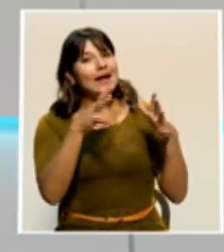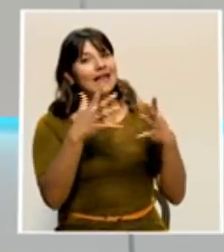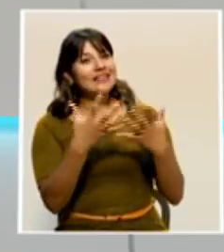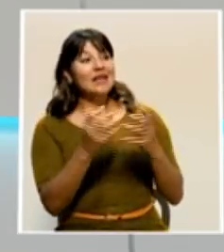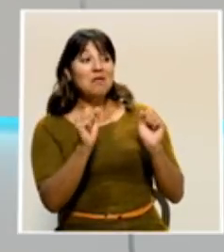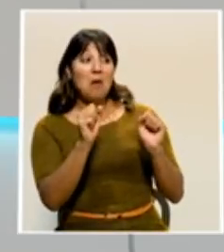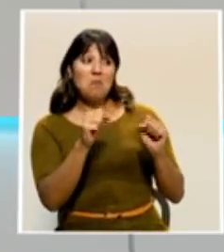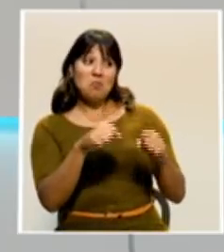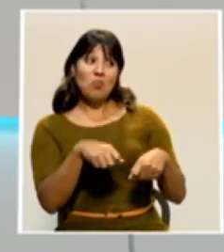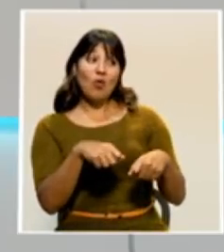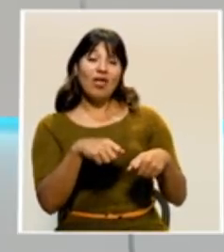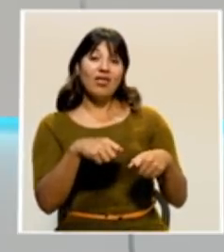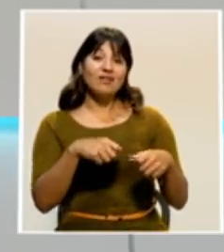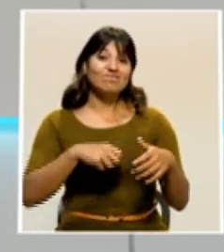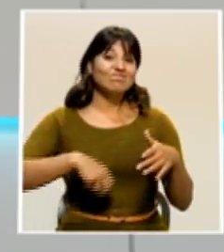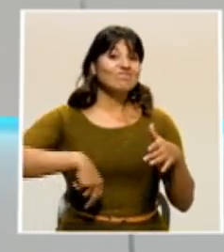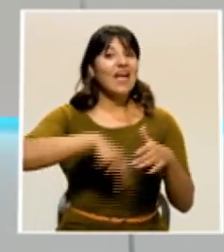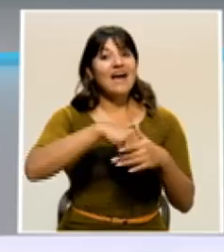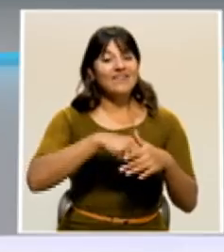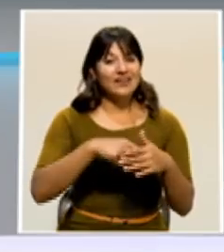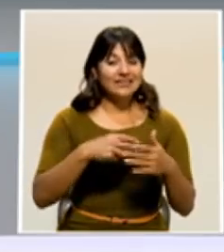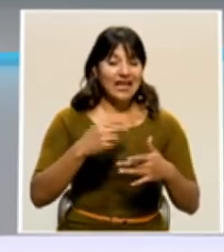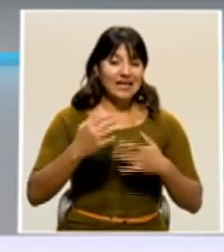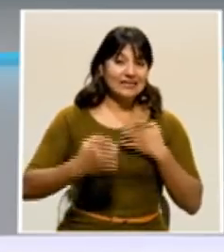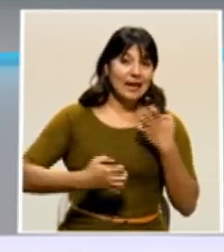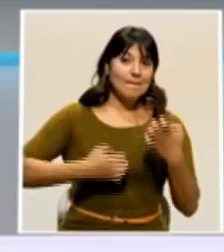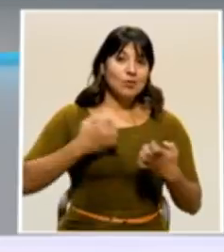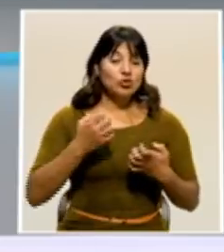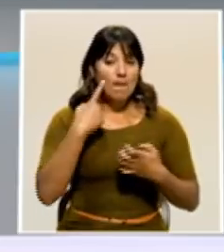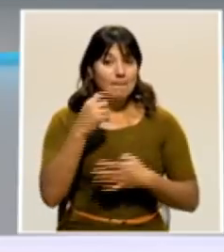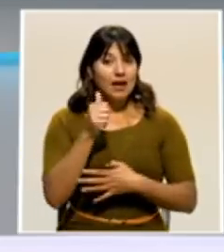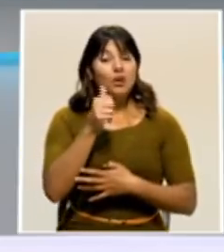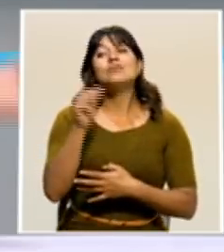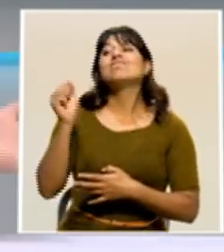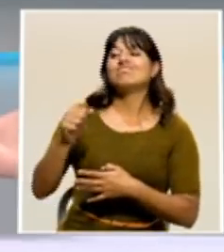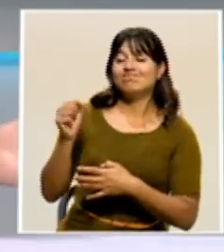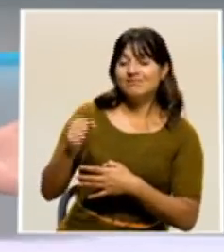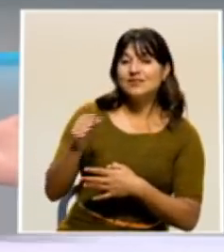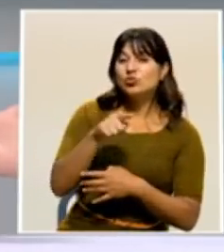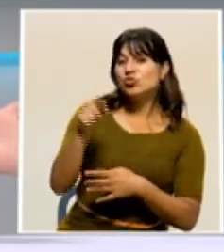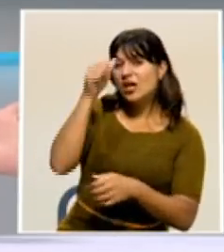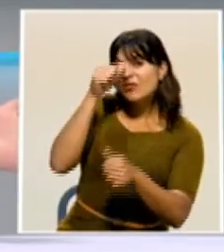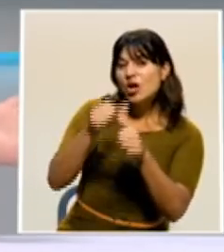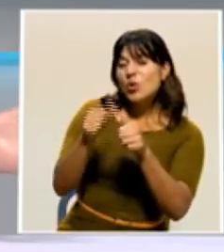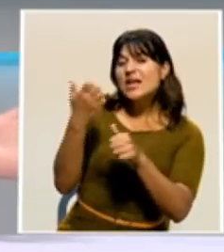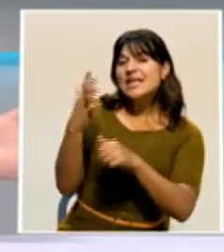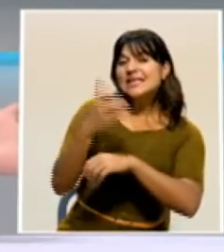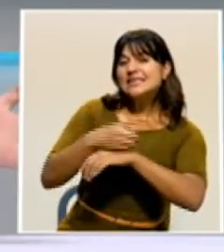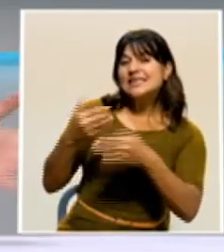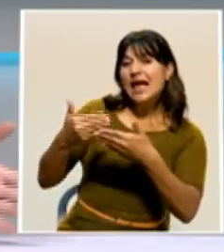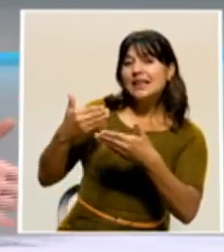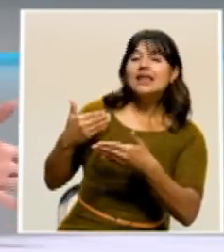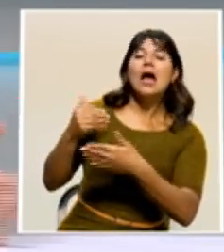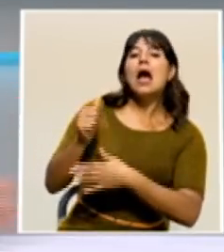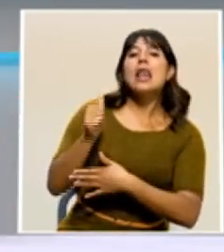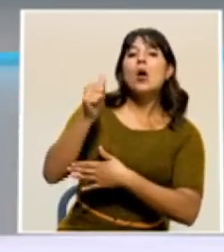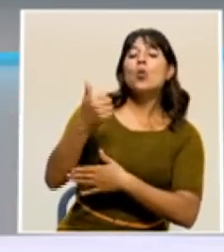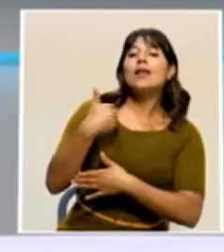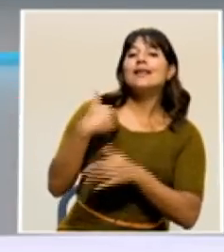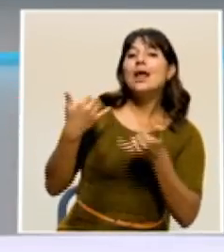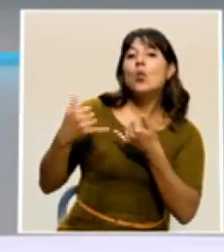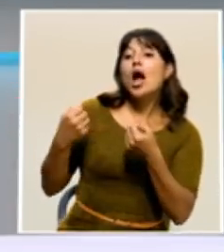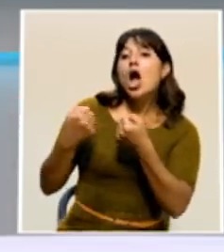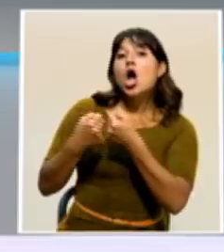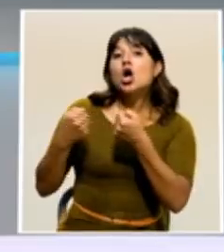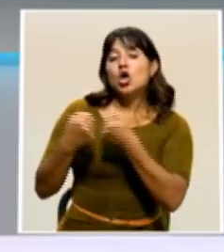la fiesta a los alajuelenses. Lamentablemente eso es lo que está pasando. Recordemos que hace 15 días Alajuelense tenía que enfrentar al